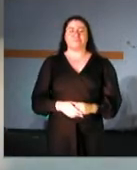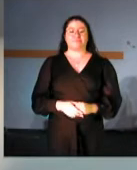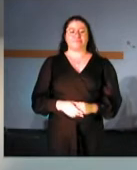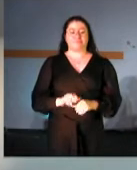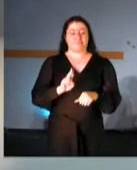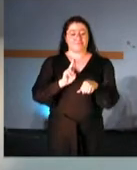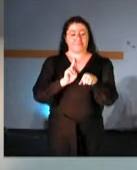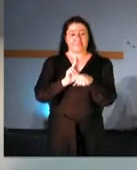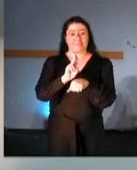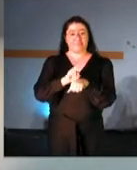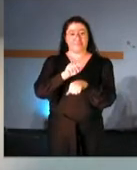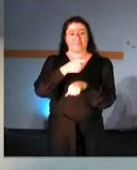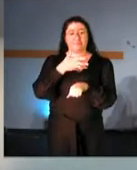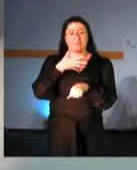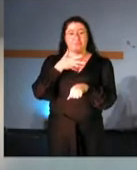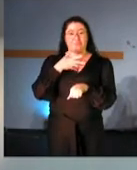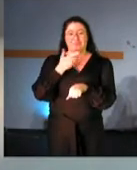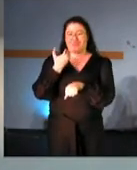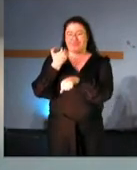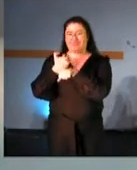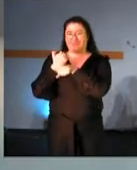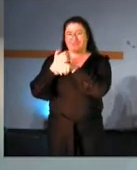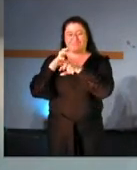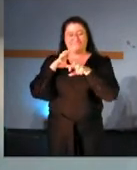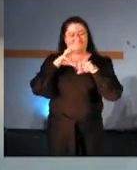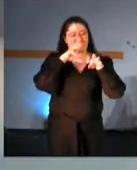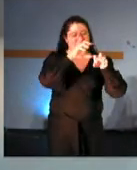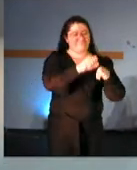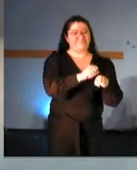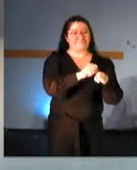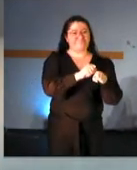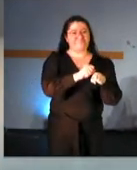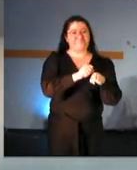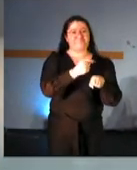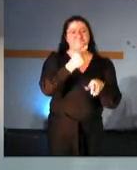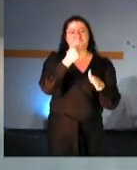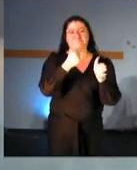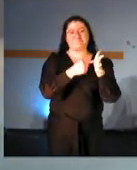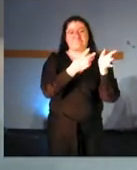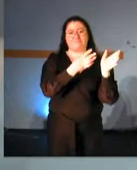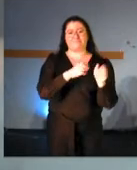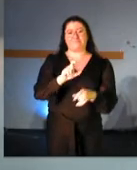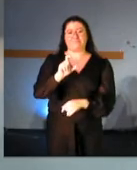Nicaragua fue un país que fue ocupado por Estados Unidos en la década de los años 20,